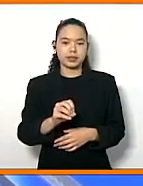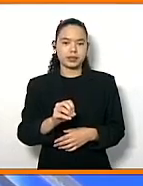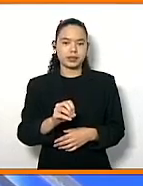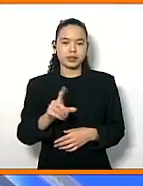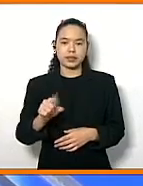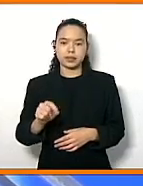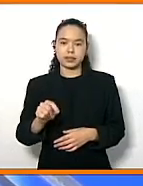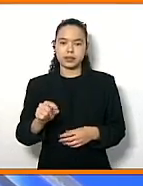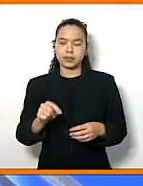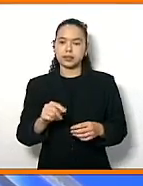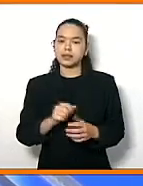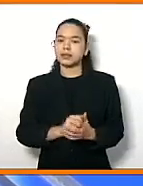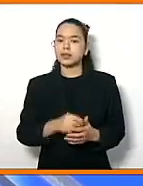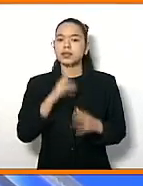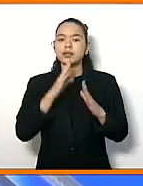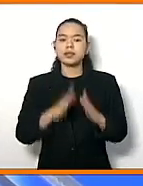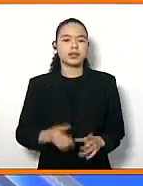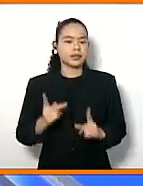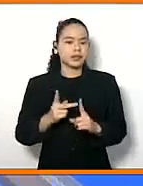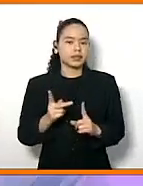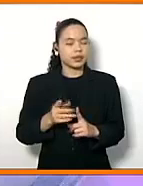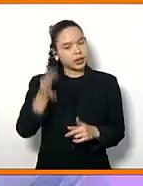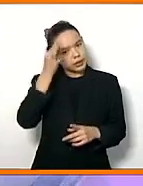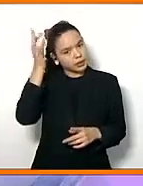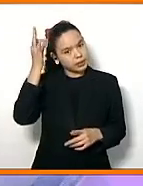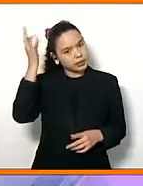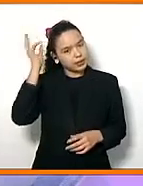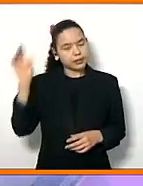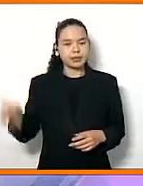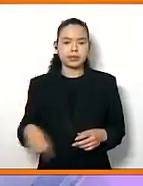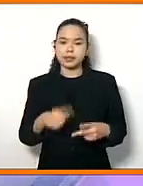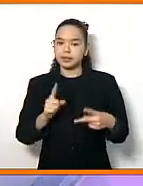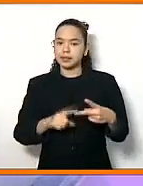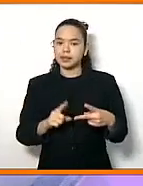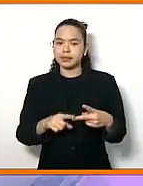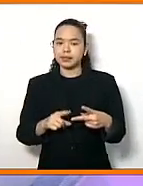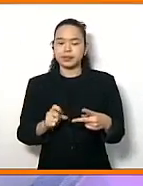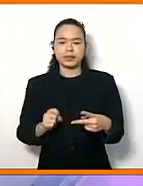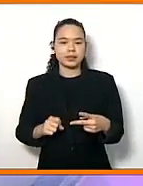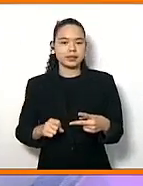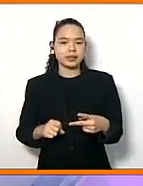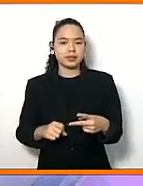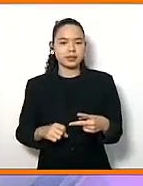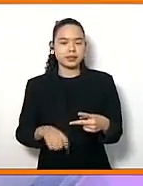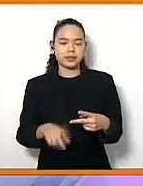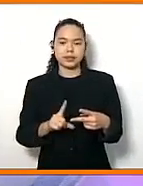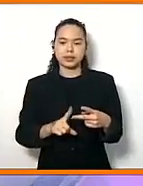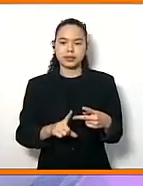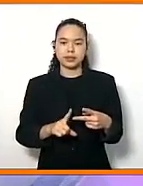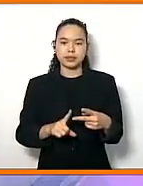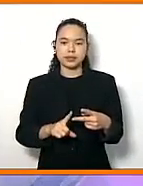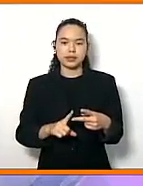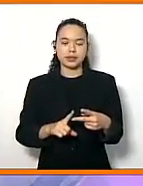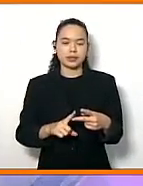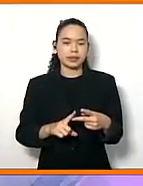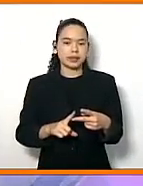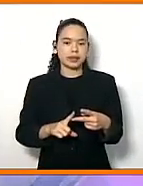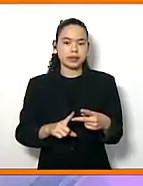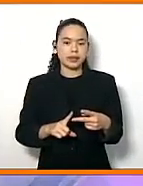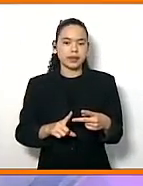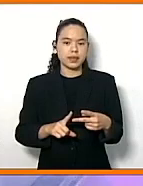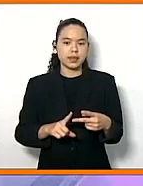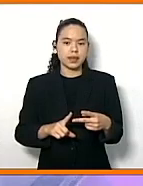es el 20 con su catrachada indio. Segundo número favorecido, tu primer dígito. 1. Segundo